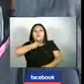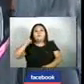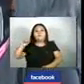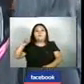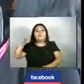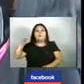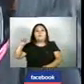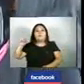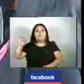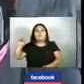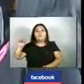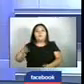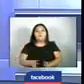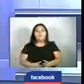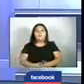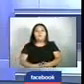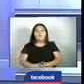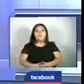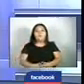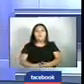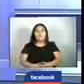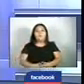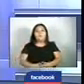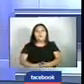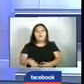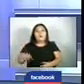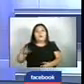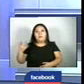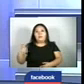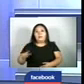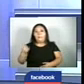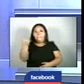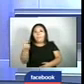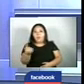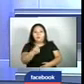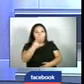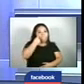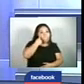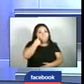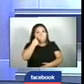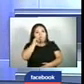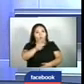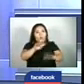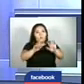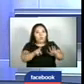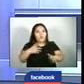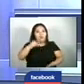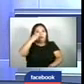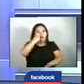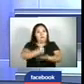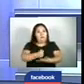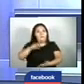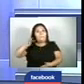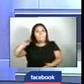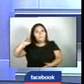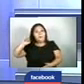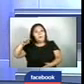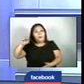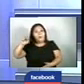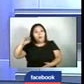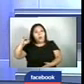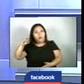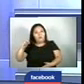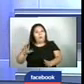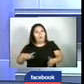Noticiero Hechos. Y 46 oficiales de la Dirección General de Migración y Extranjería se sumarán a las labores de emisión